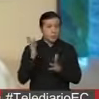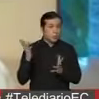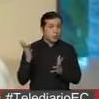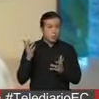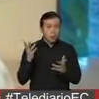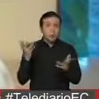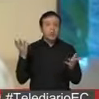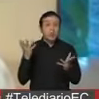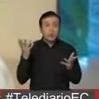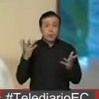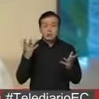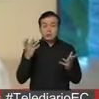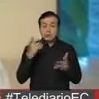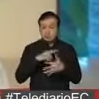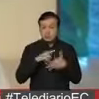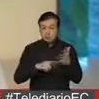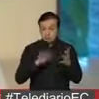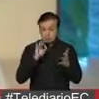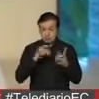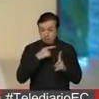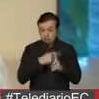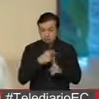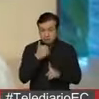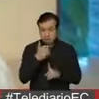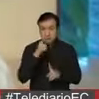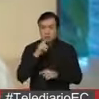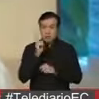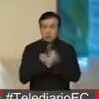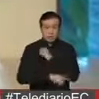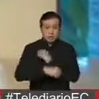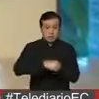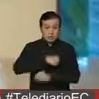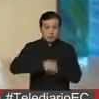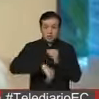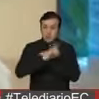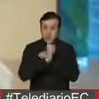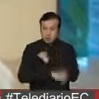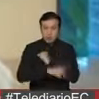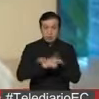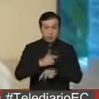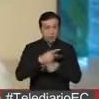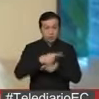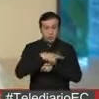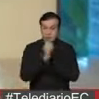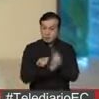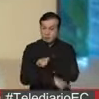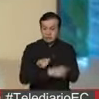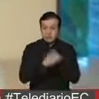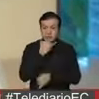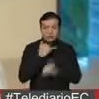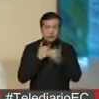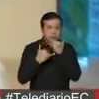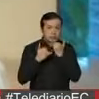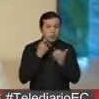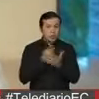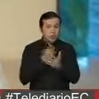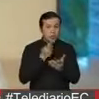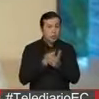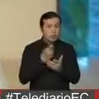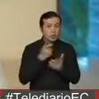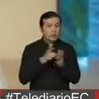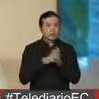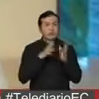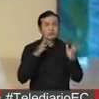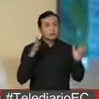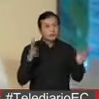tenemos incentivos perversos. Incentivos en los que se castiga la inversión, se castiga la producción y se premia el consumo. Al final